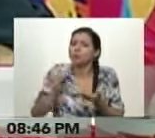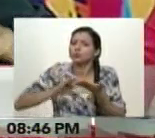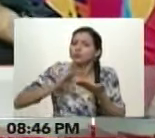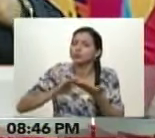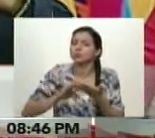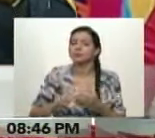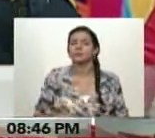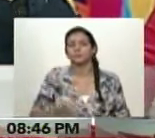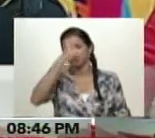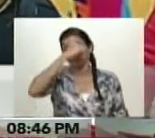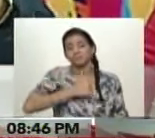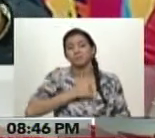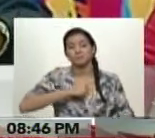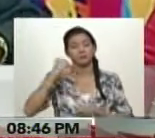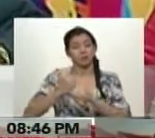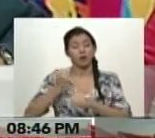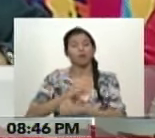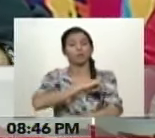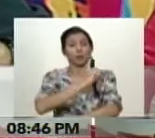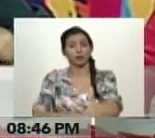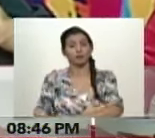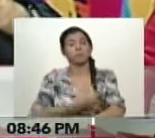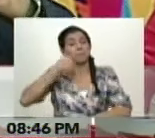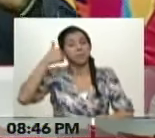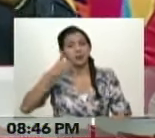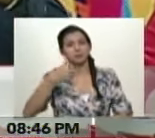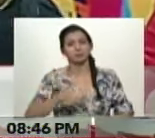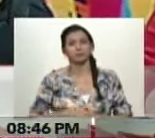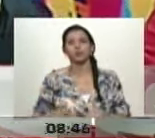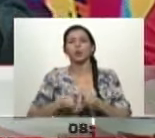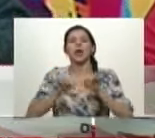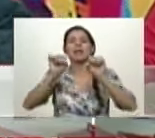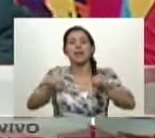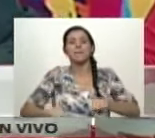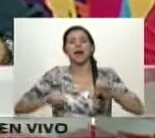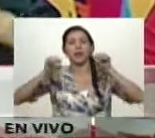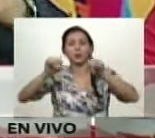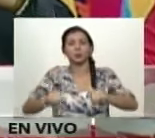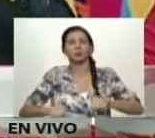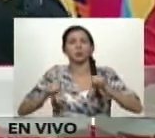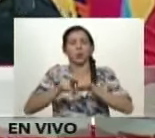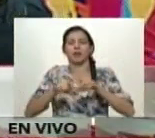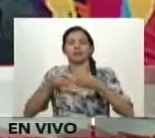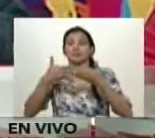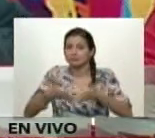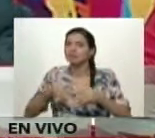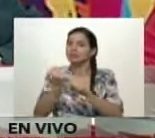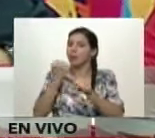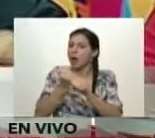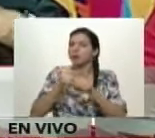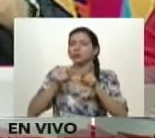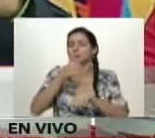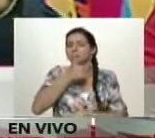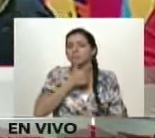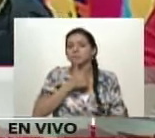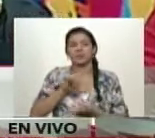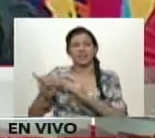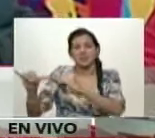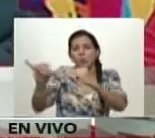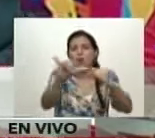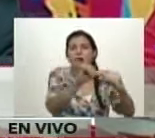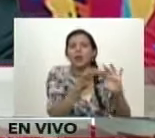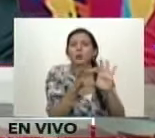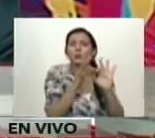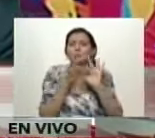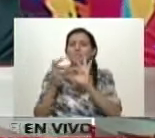duro y efectivo, con disciplina, acompasado, de manera